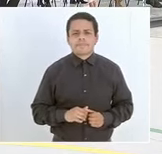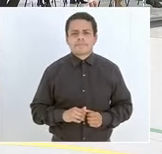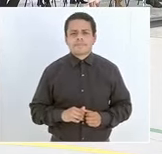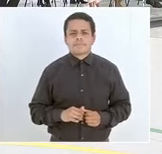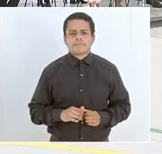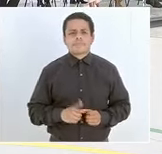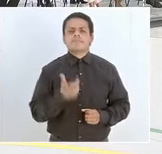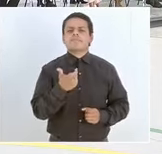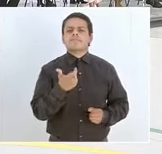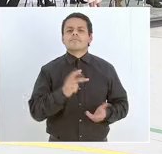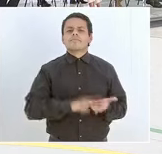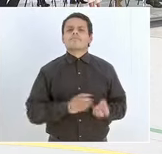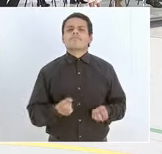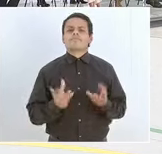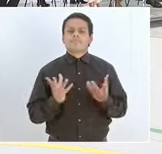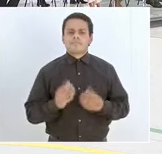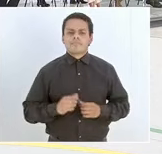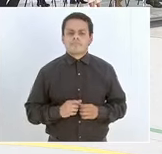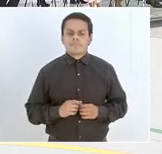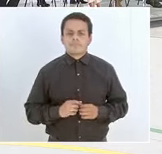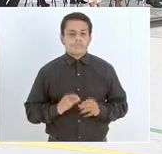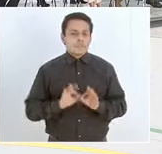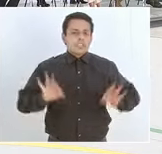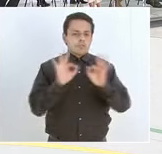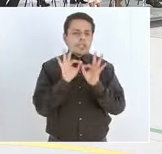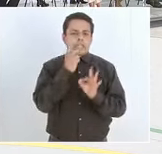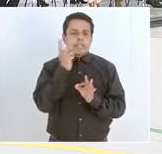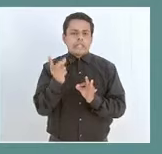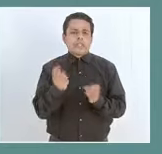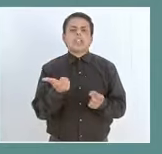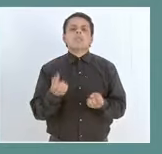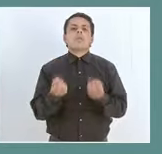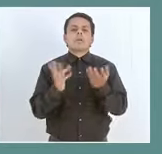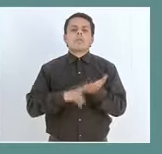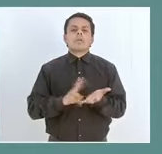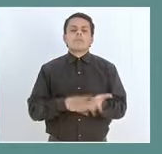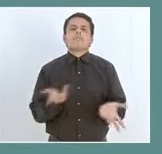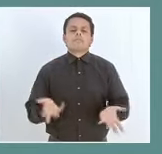¿Cuánto cuesta? Porque esto también es importante.